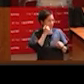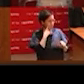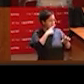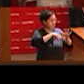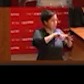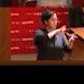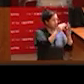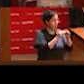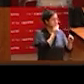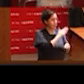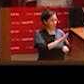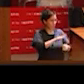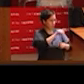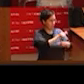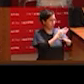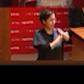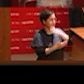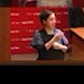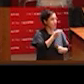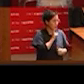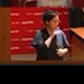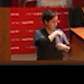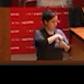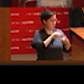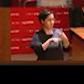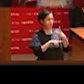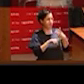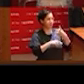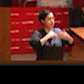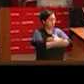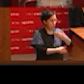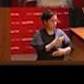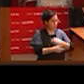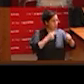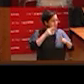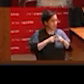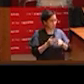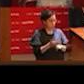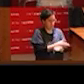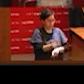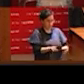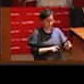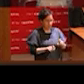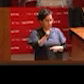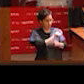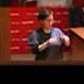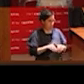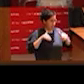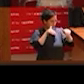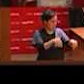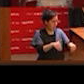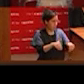análisis de puestos eh de trabajo en su compañía eh hacer procesos de preselección para los